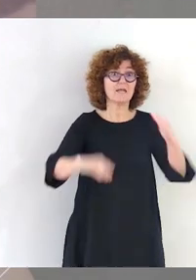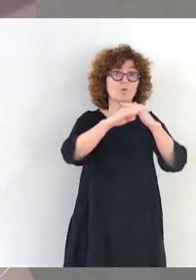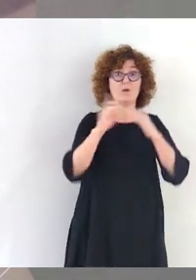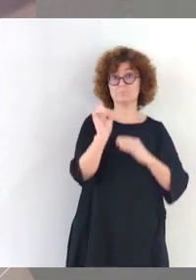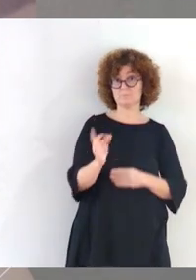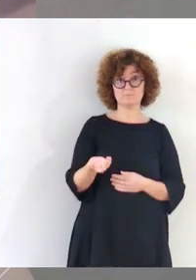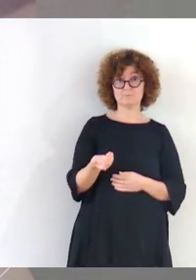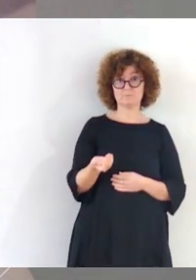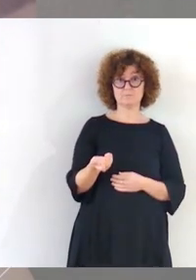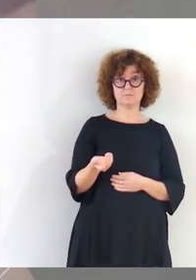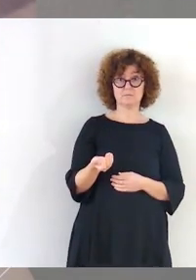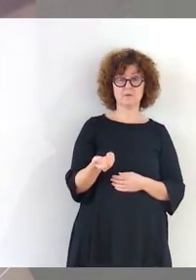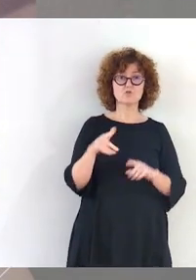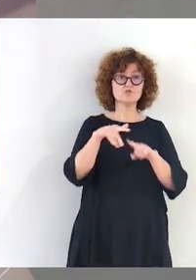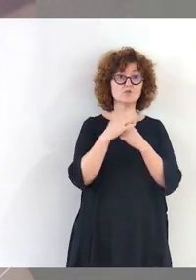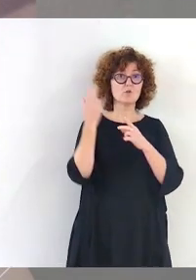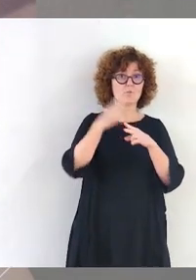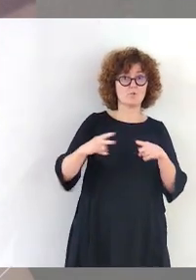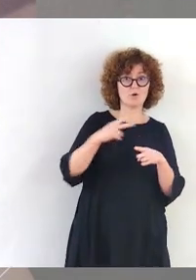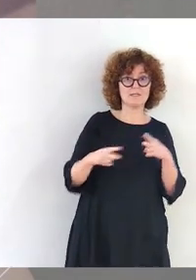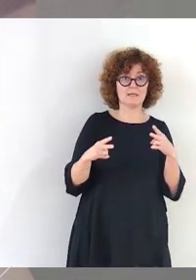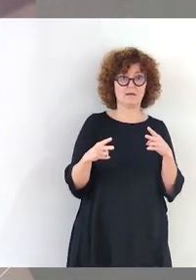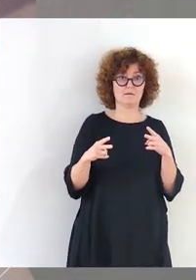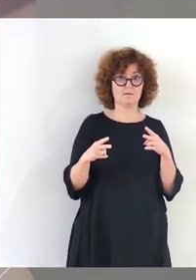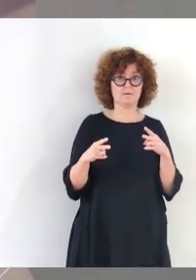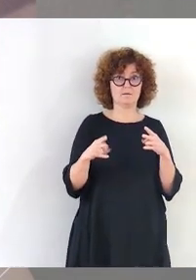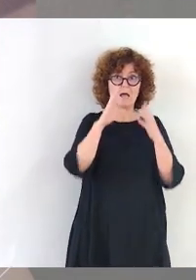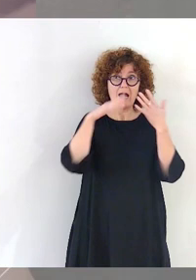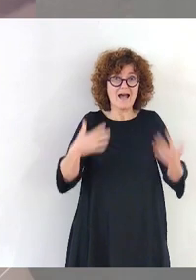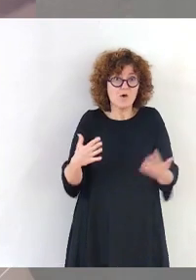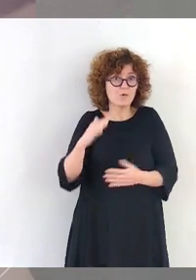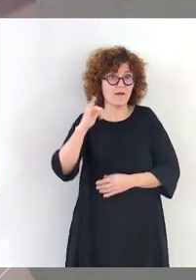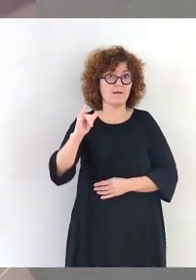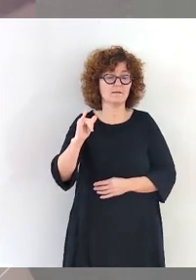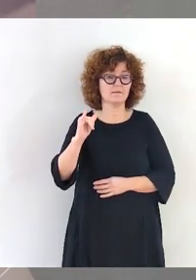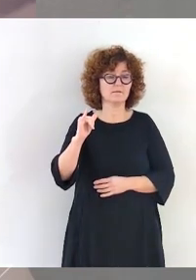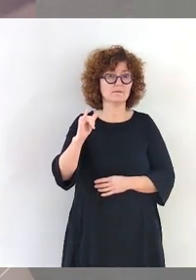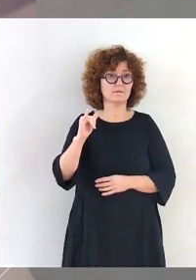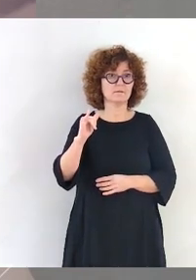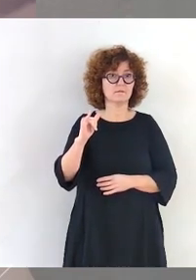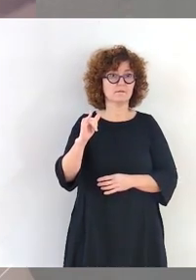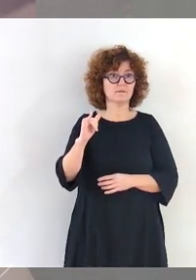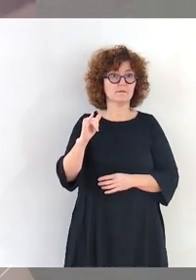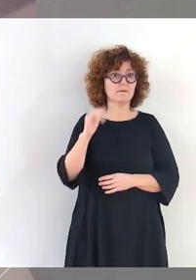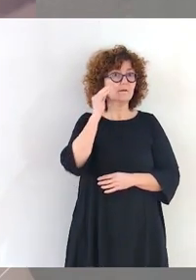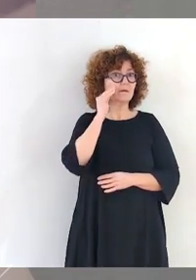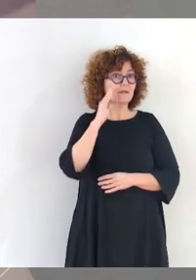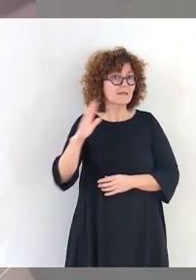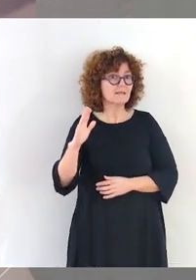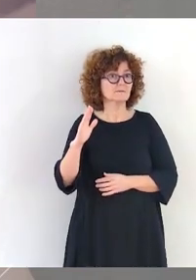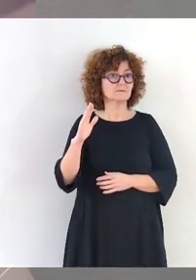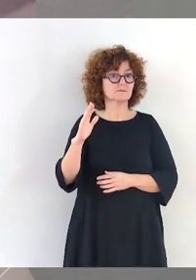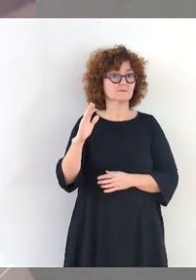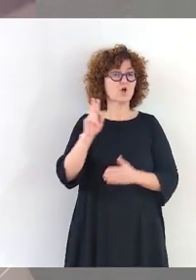es con el panorama político y geopolítico que tenemos hoy es realista la lucha por abrir el famoso melón de la